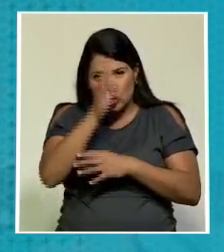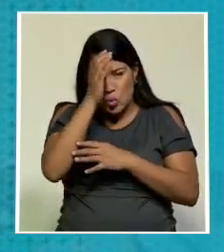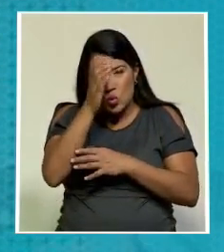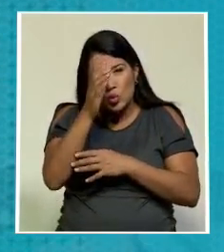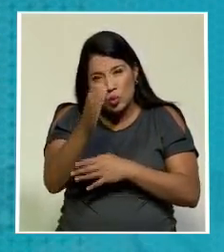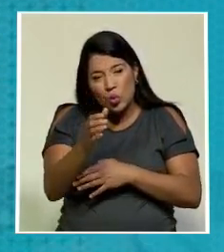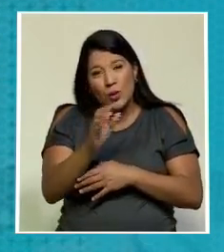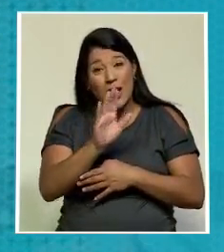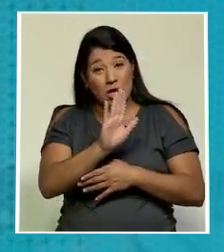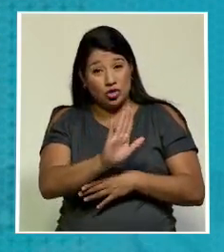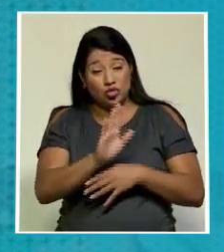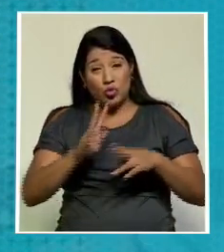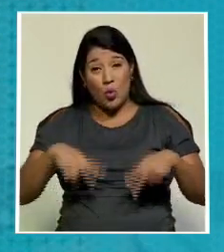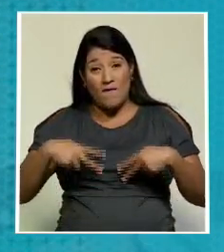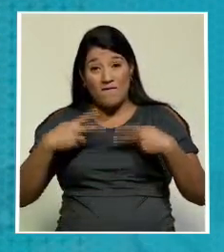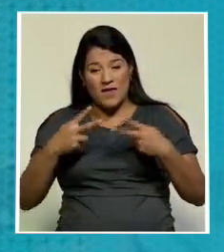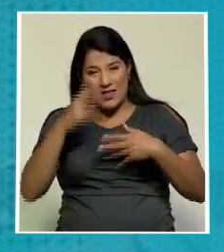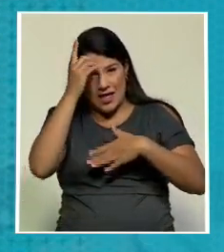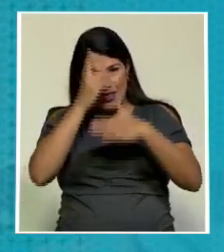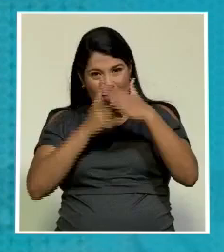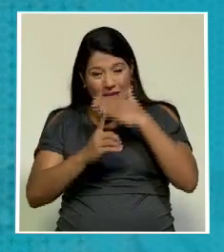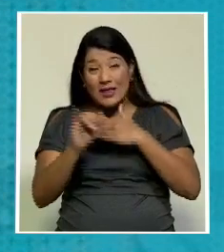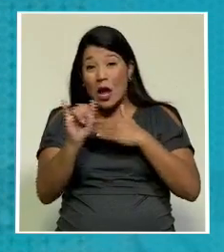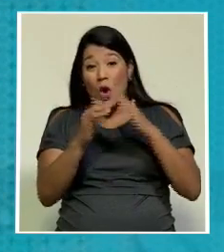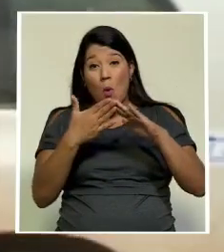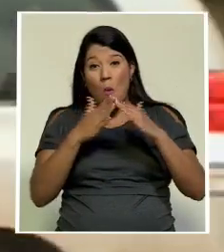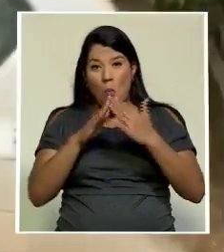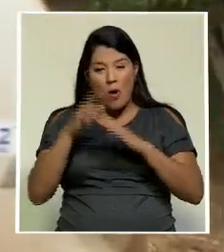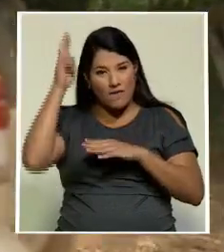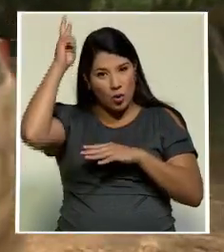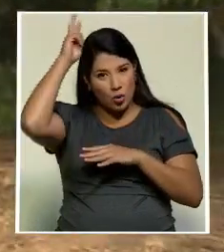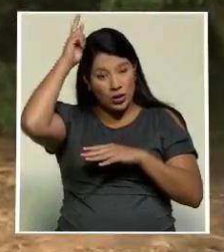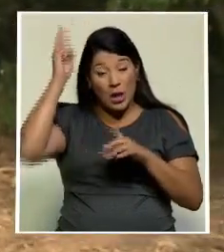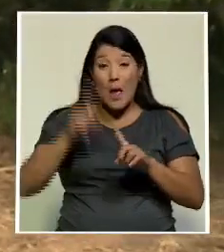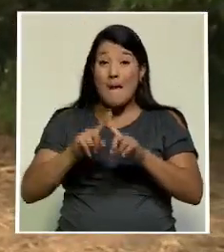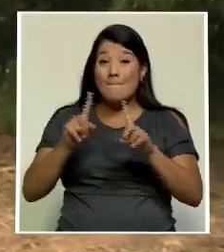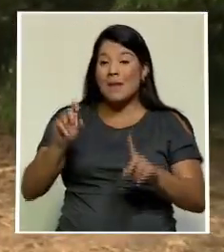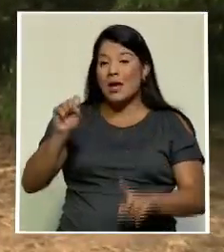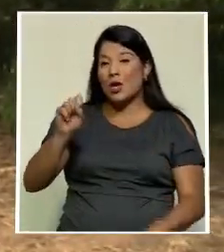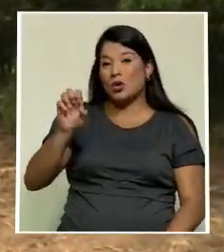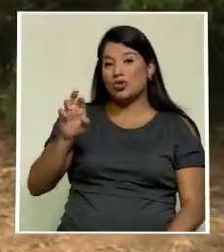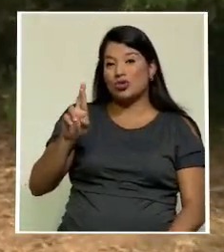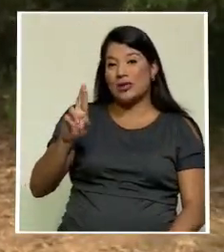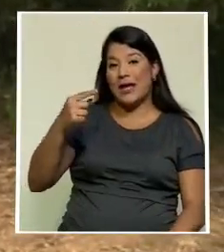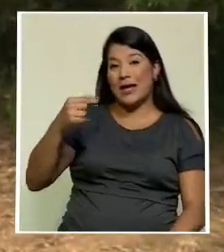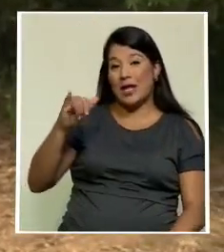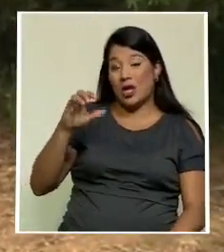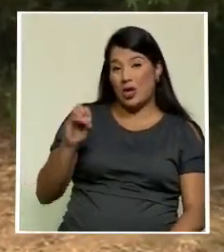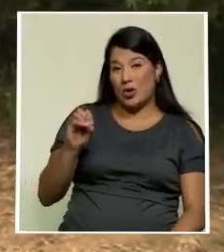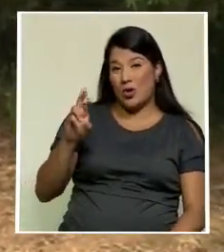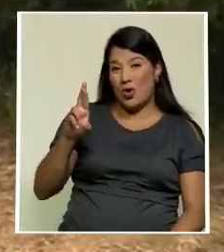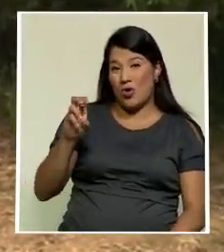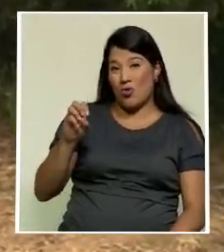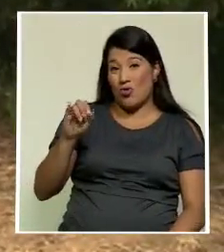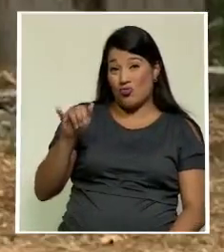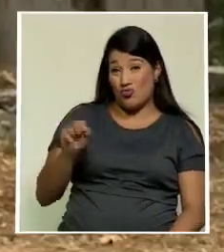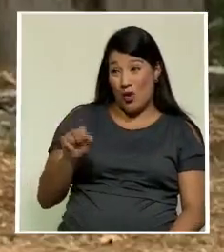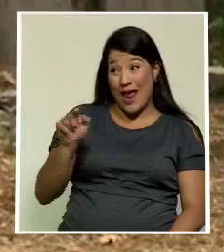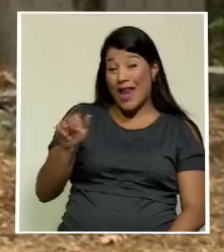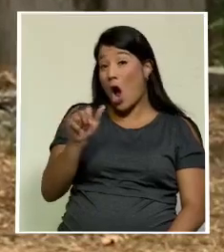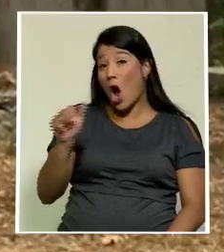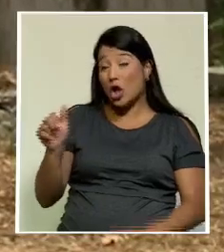a nuestra vida digna como pueblo indígena. Sin embargo, Sergio Rojas Ortiz, otro líder indígena que fue asesinado un año antes,